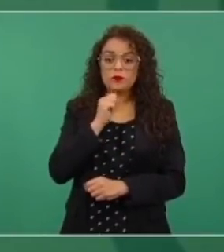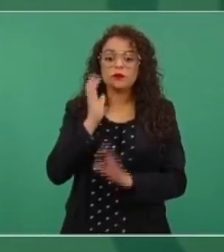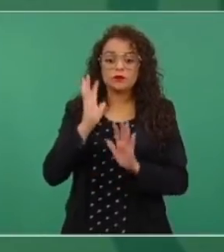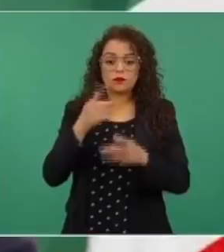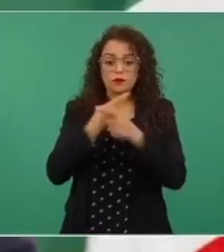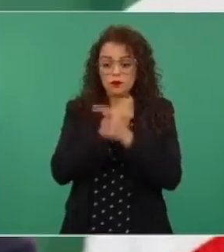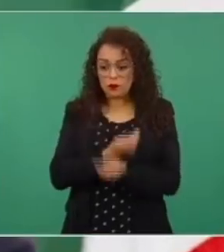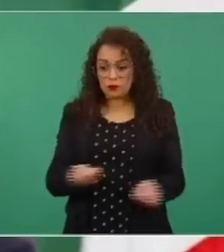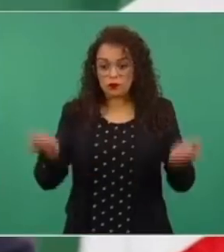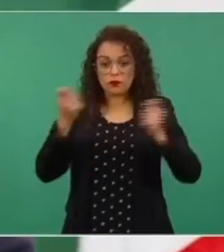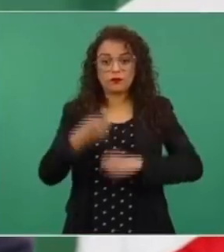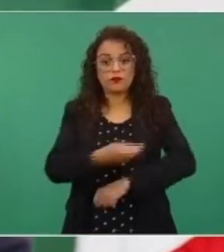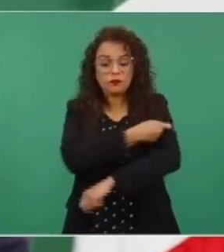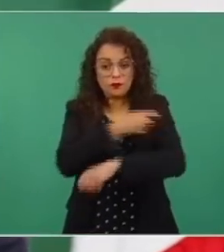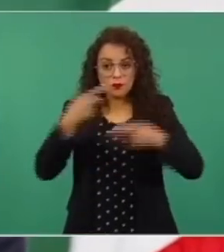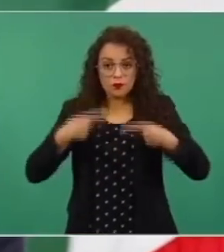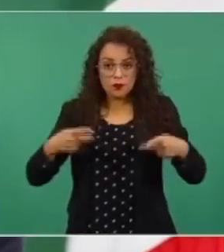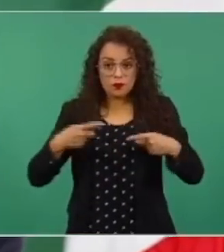y que han salvado vidas.